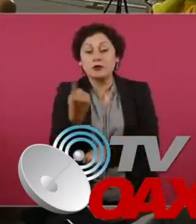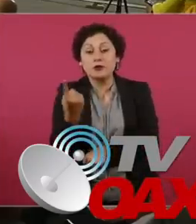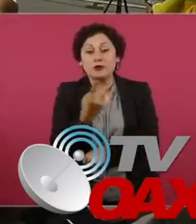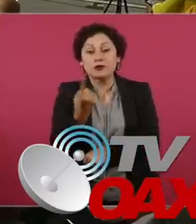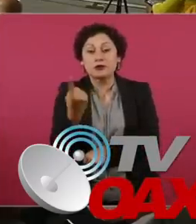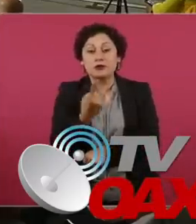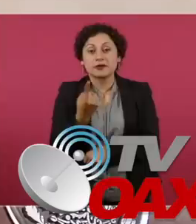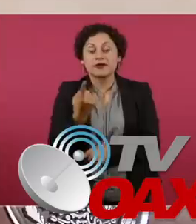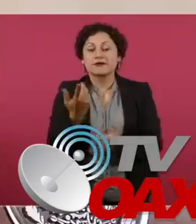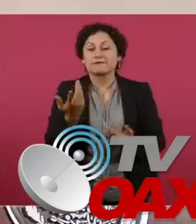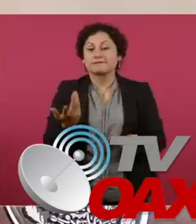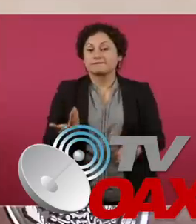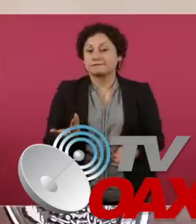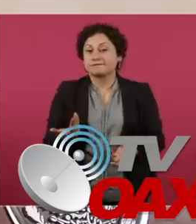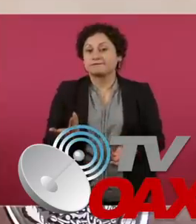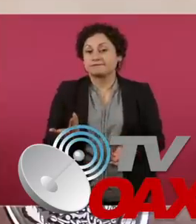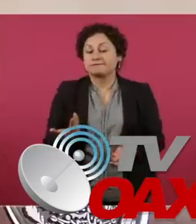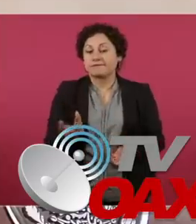se buscaría